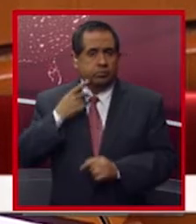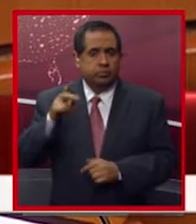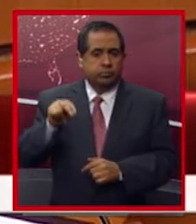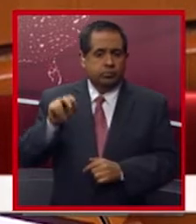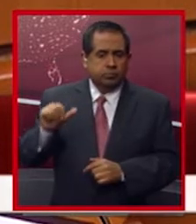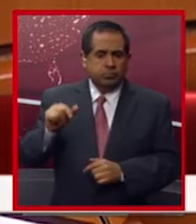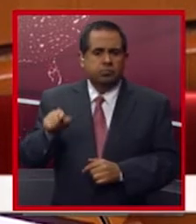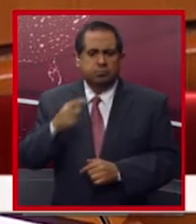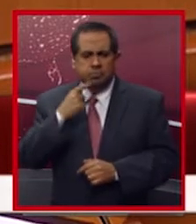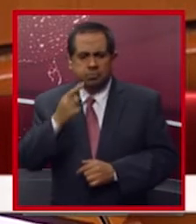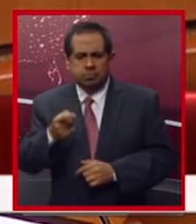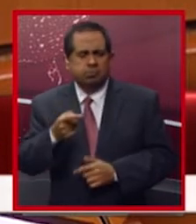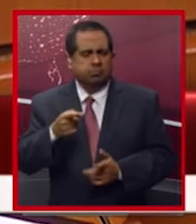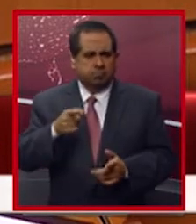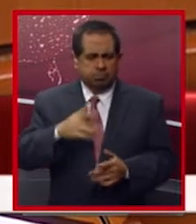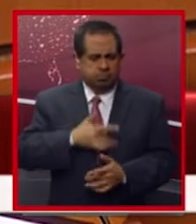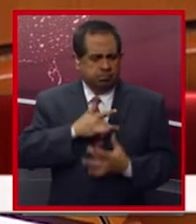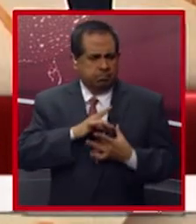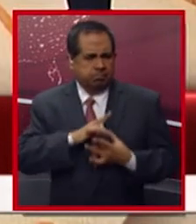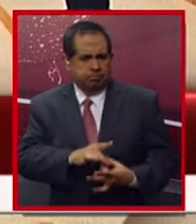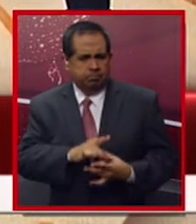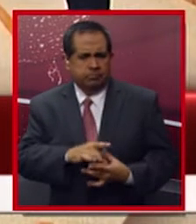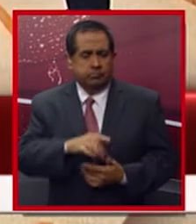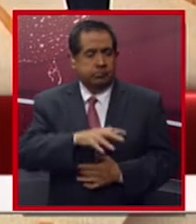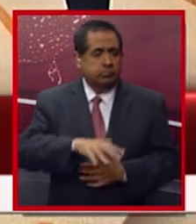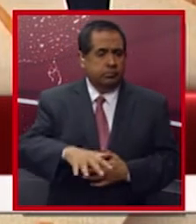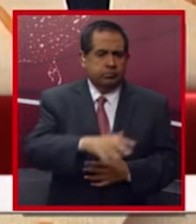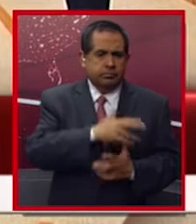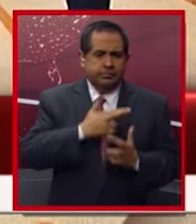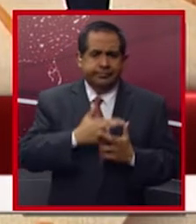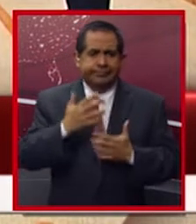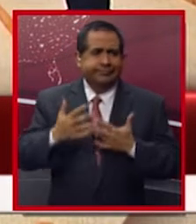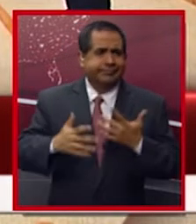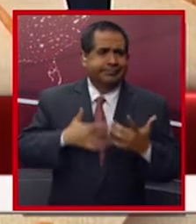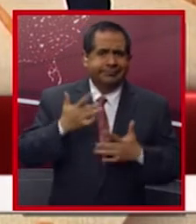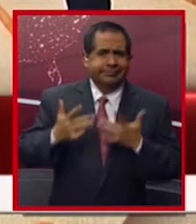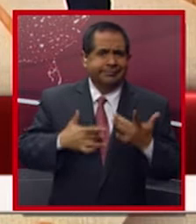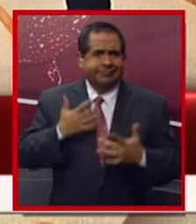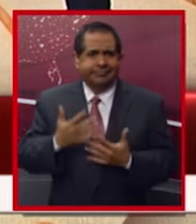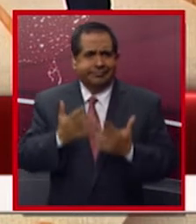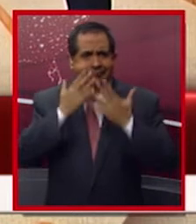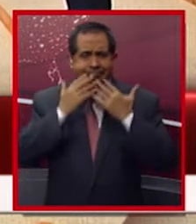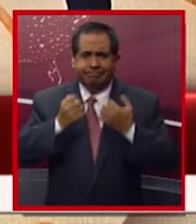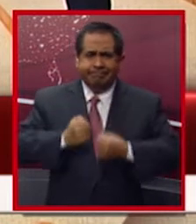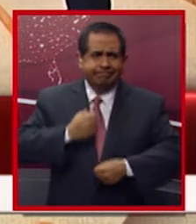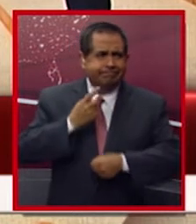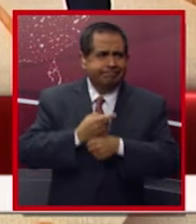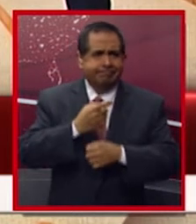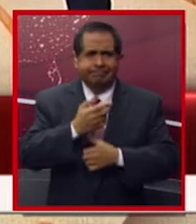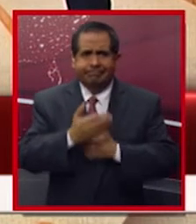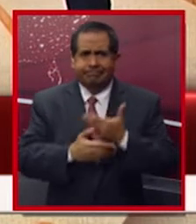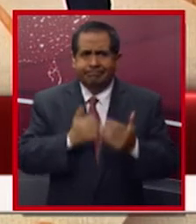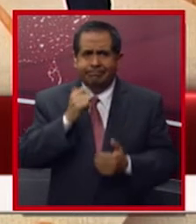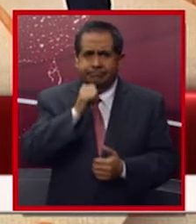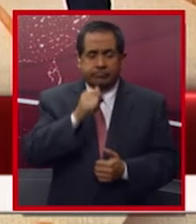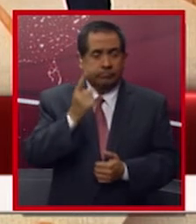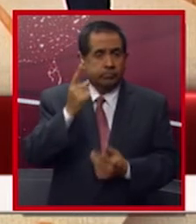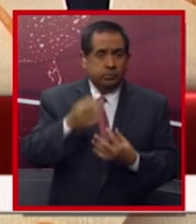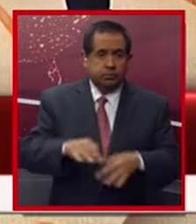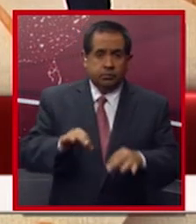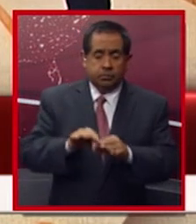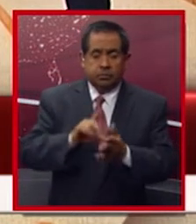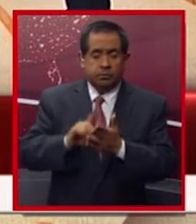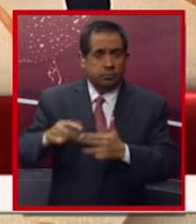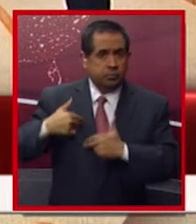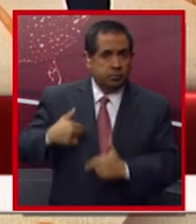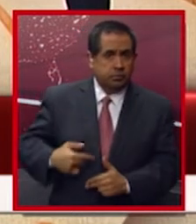su solidaridad con un pueblo que dijo vive zozobra e incertidumbre. Añadió que el respeto y la promoción de los